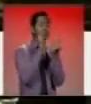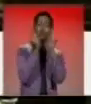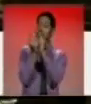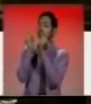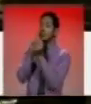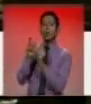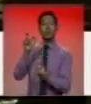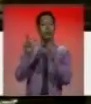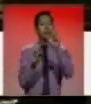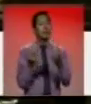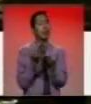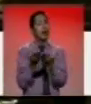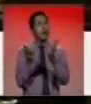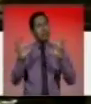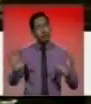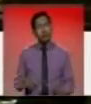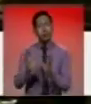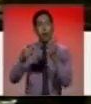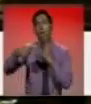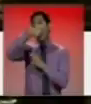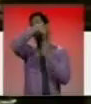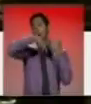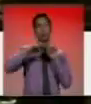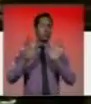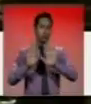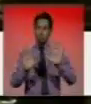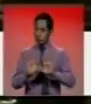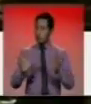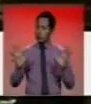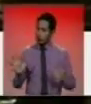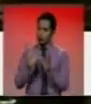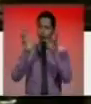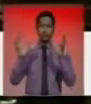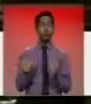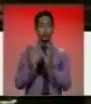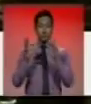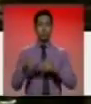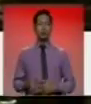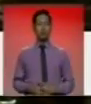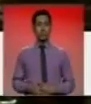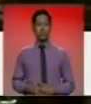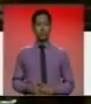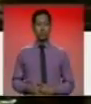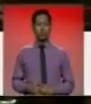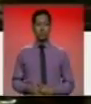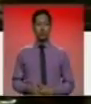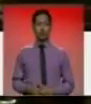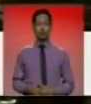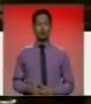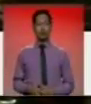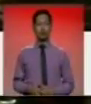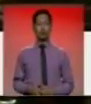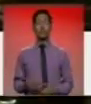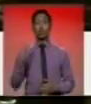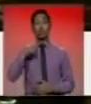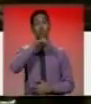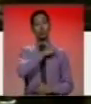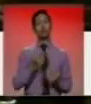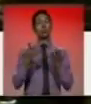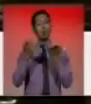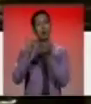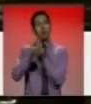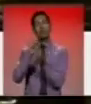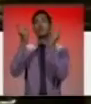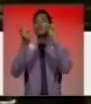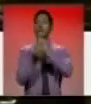dice adelante, que no quiere regresar al pasado, porque hay dos tipos de cambios. Manosea la palabra cambio en realidad. Nosotros cambiamos una vez el país y